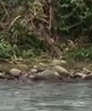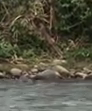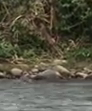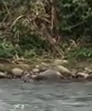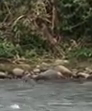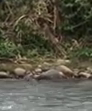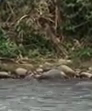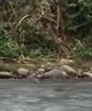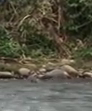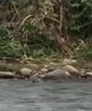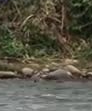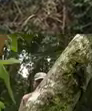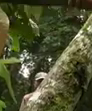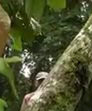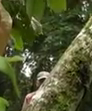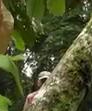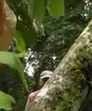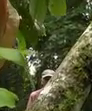Una Mirada.